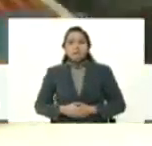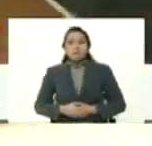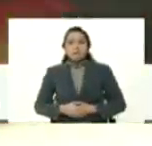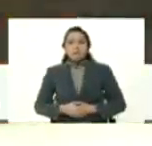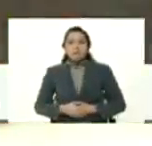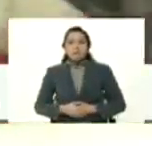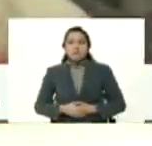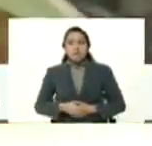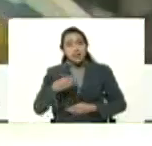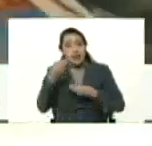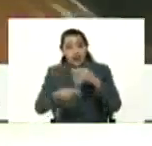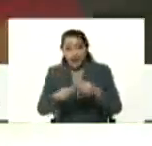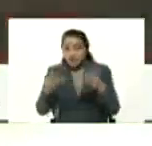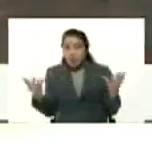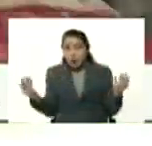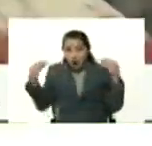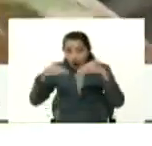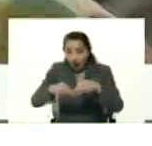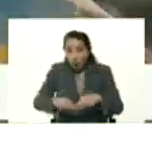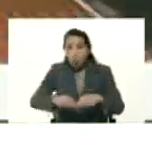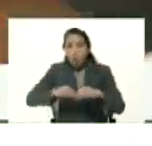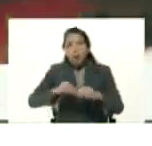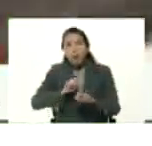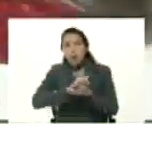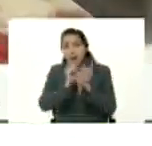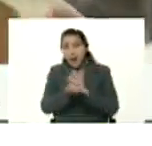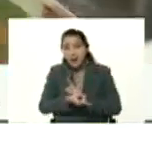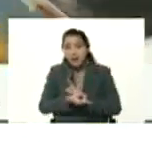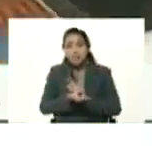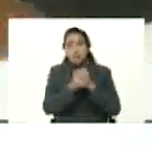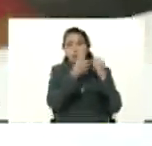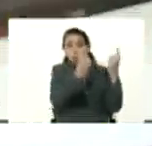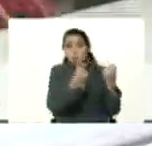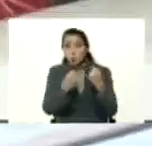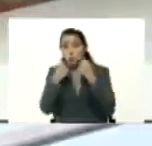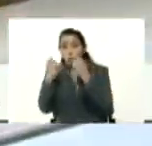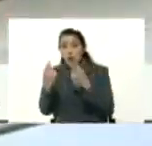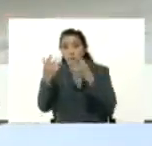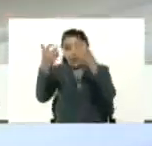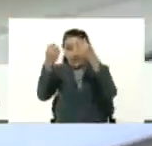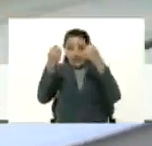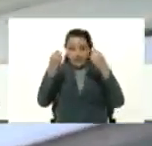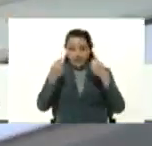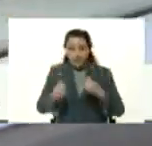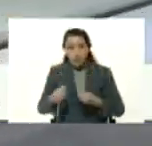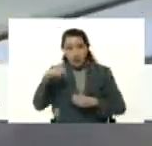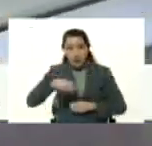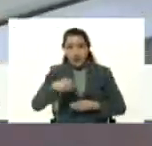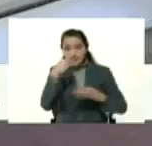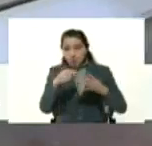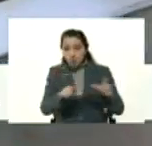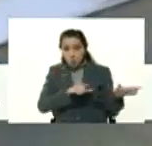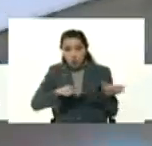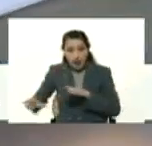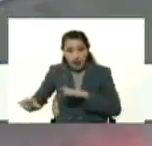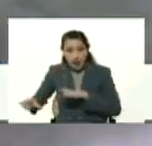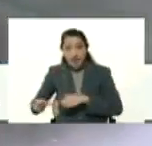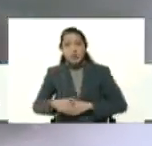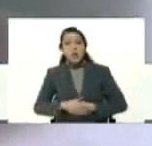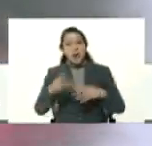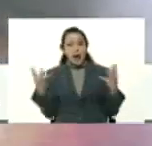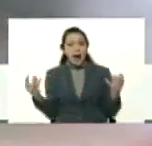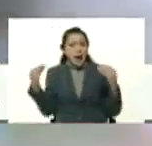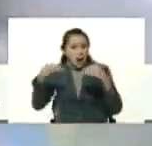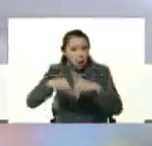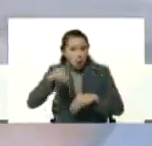se estableció un acuerdo de sustitución de importaciones del producto terminado y entre los acuerdos